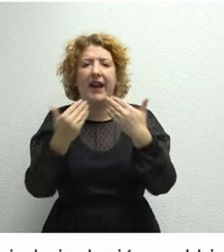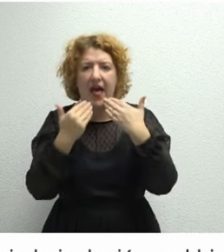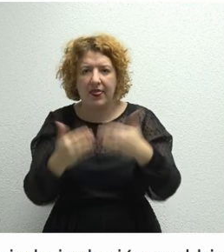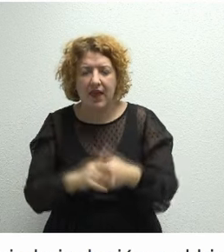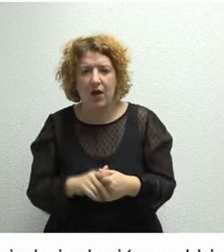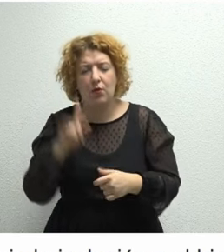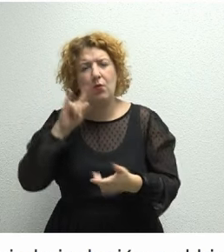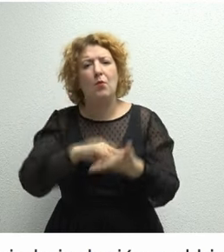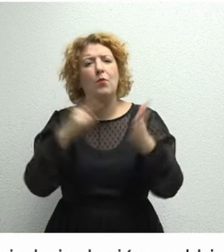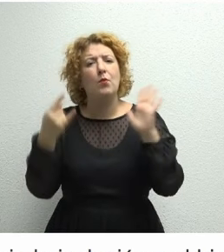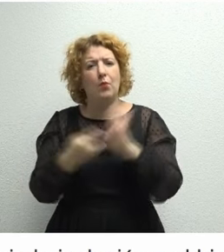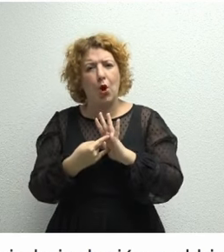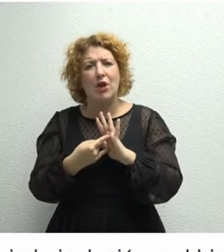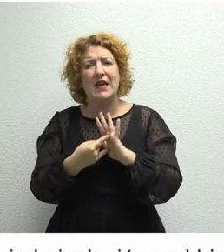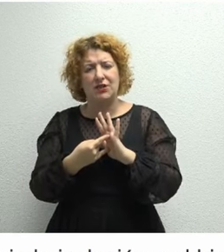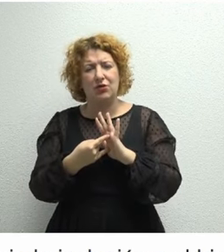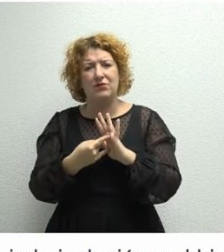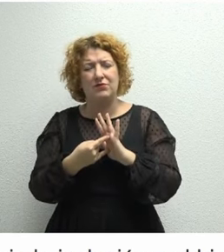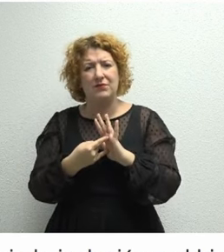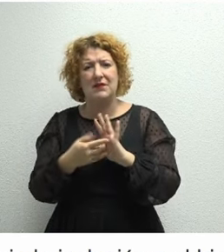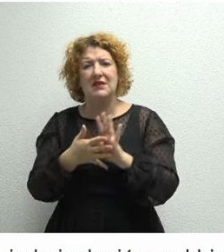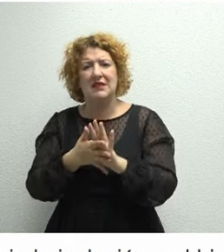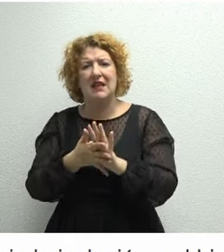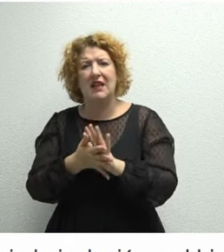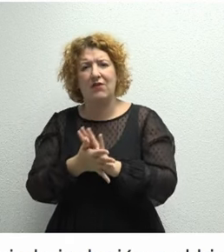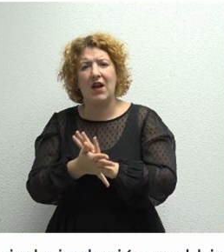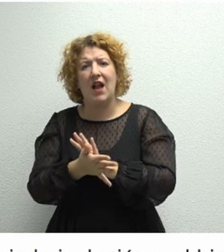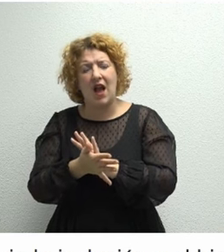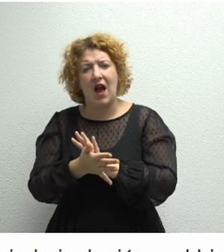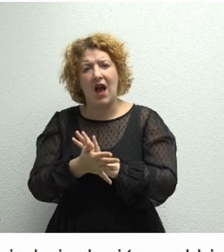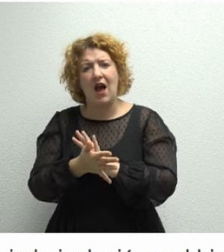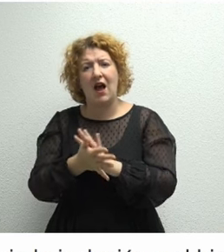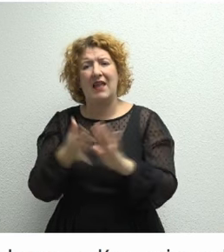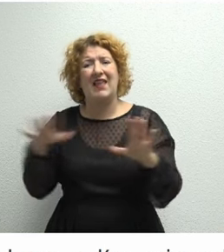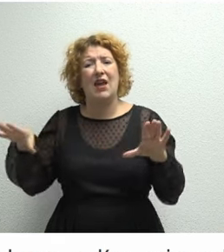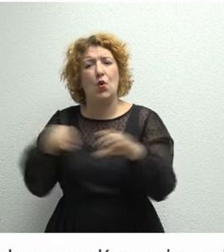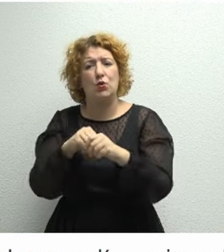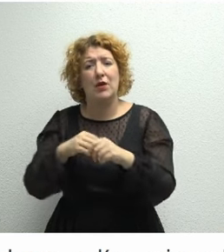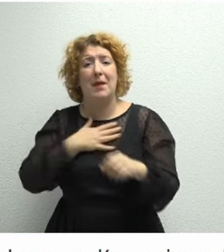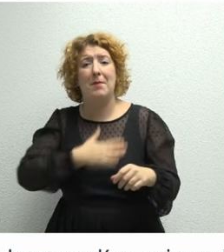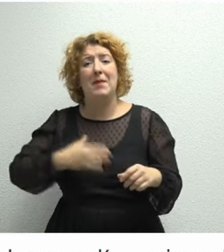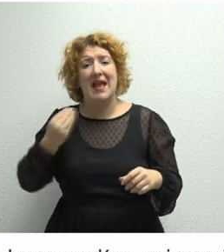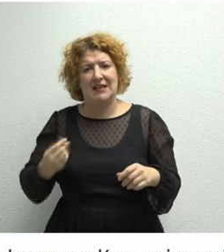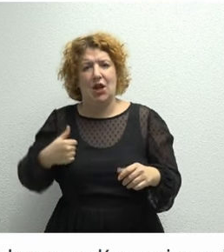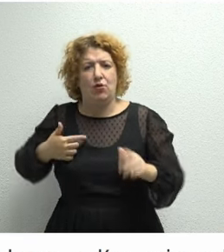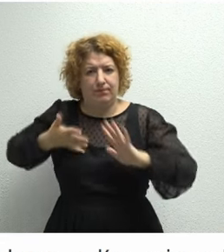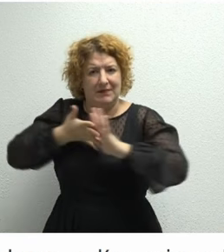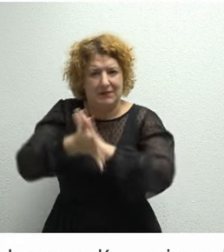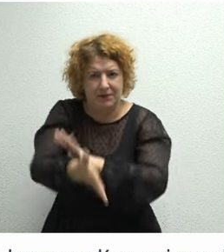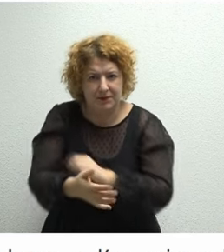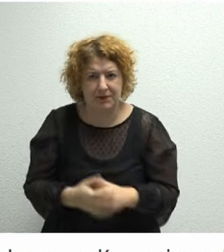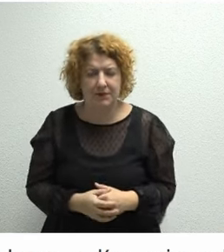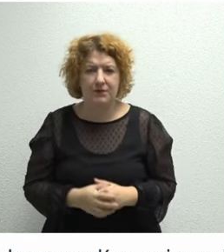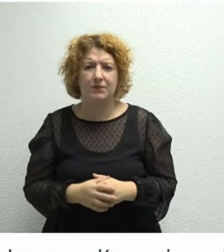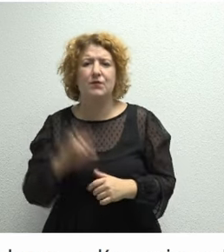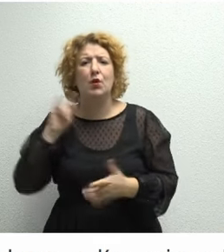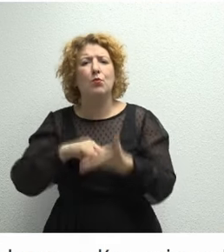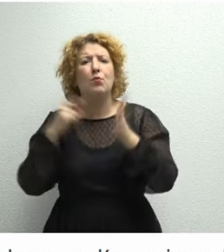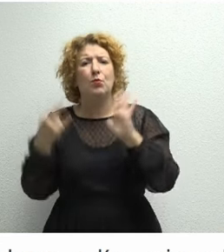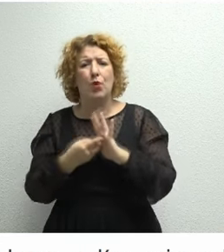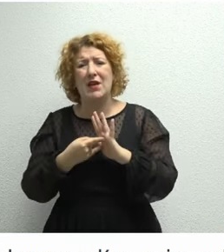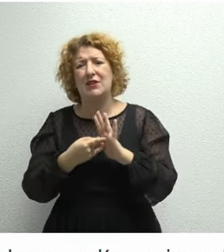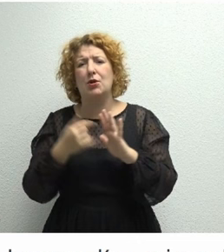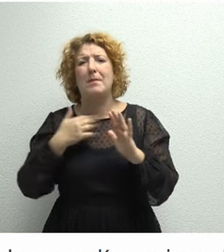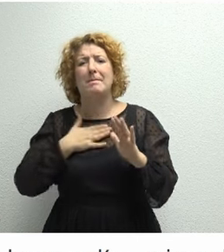sobre un proyecto que representa un paso significativo hacia la inclusión y el bienestar en nuestra sociedad el proyecto mi